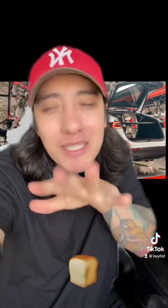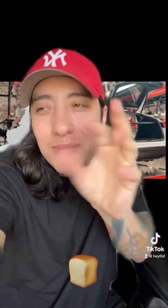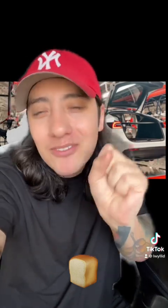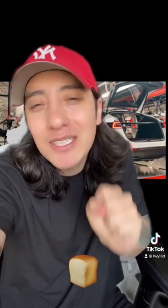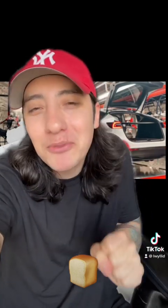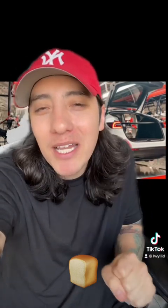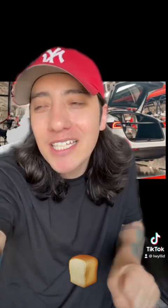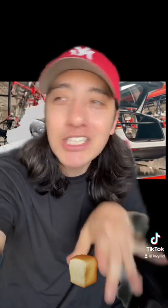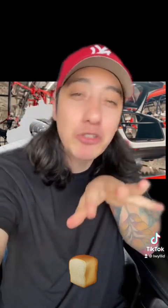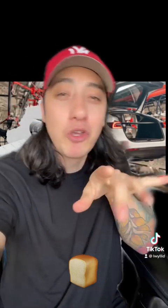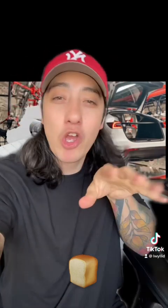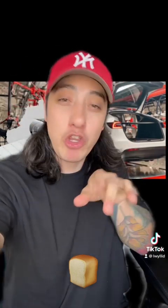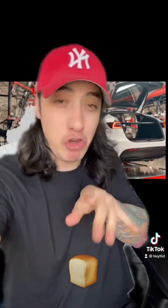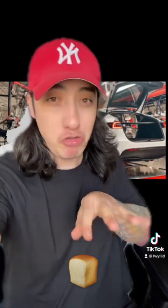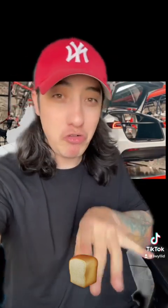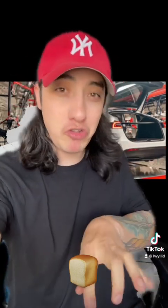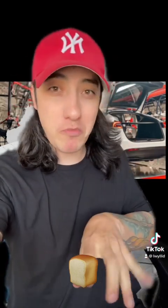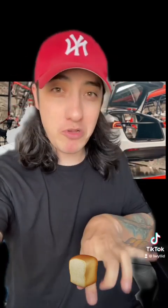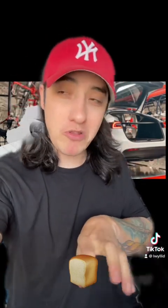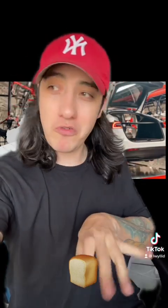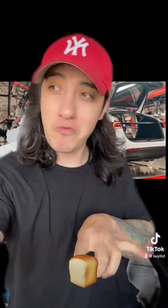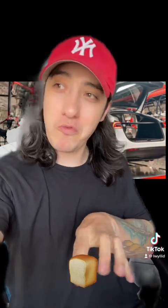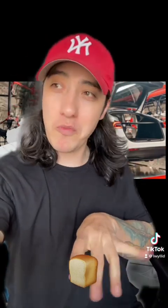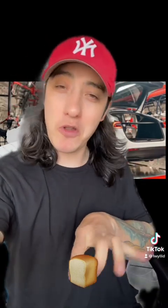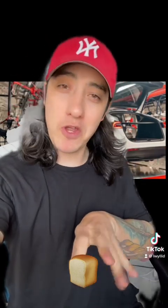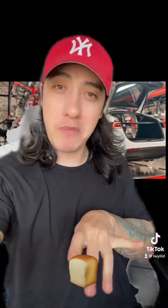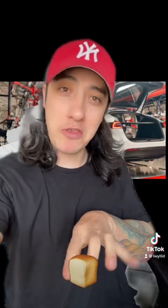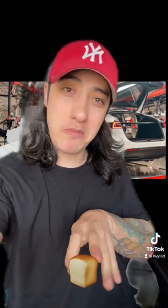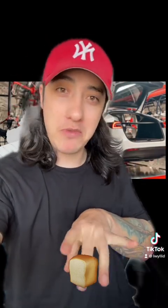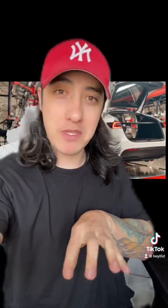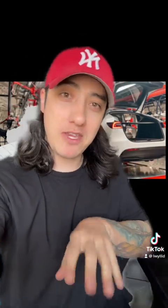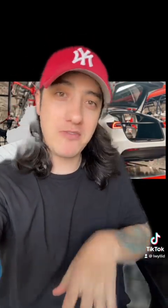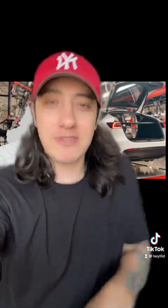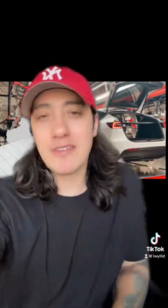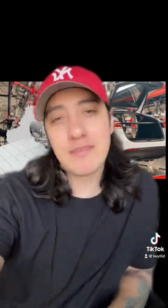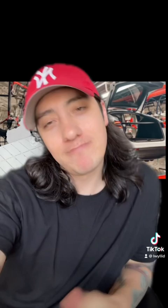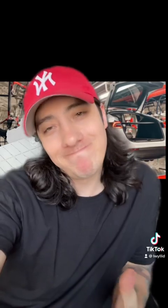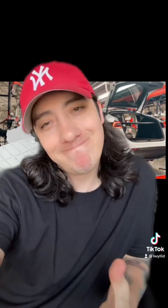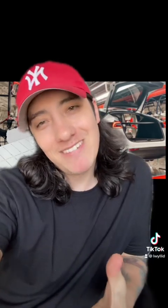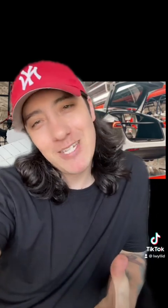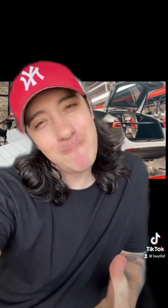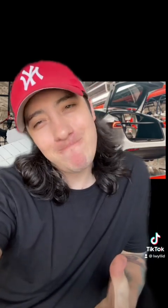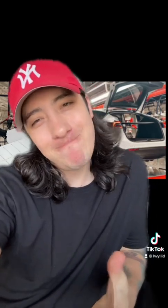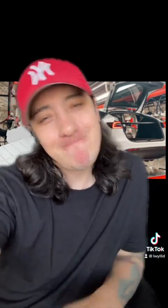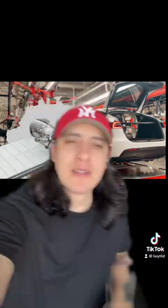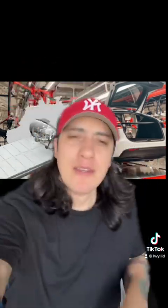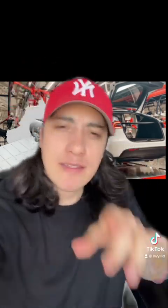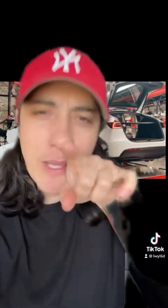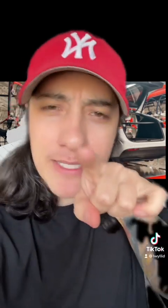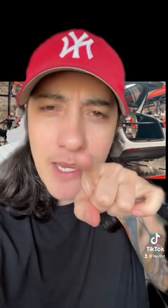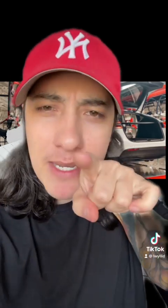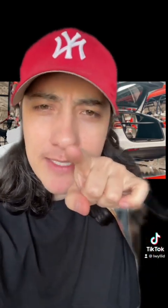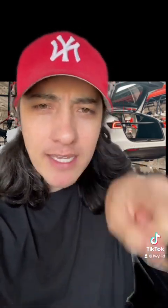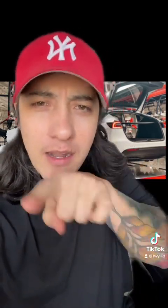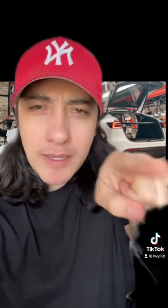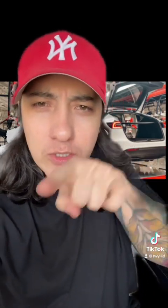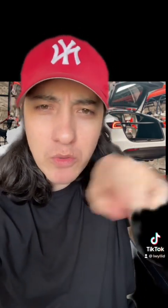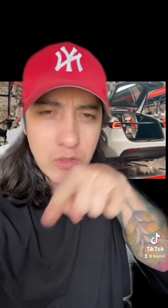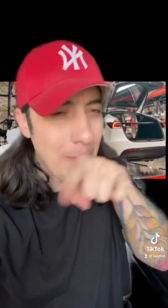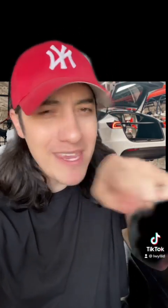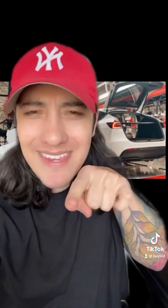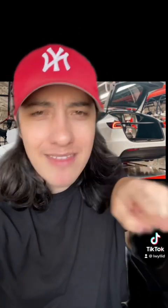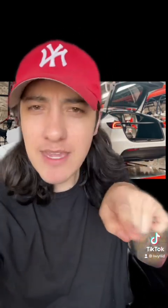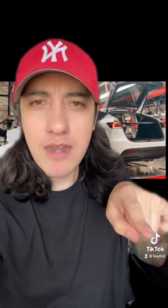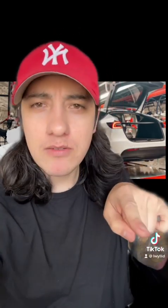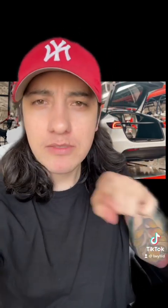pues nomás ve los titulares y dice, yo sé lo que está pasando conforme a lo que me dicen mis vecinos y no. También sígueme en Instagram